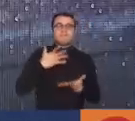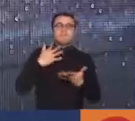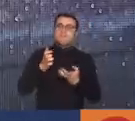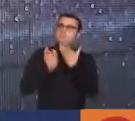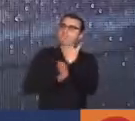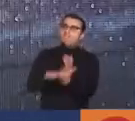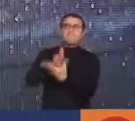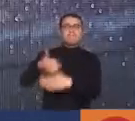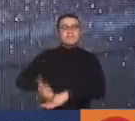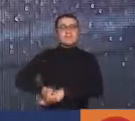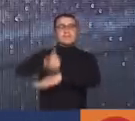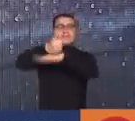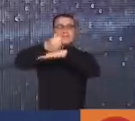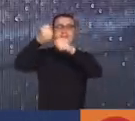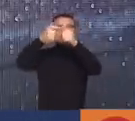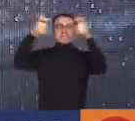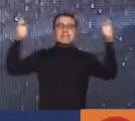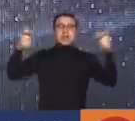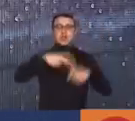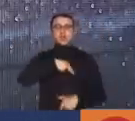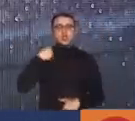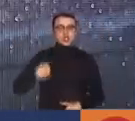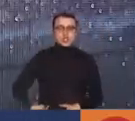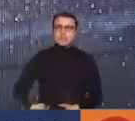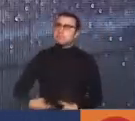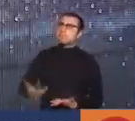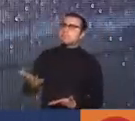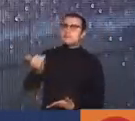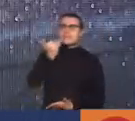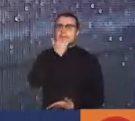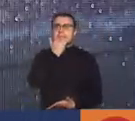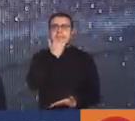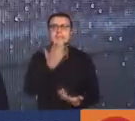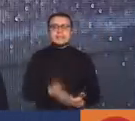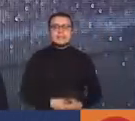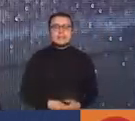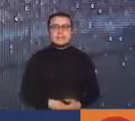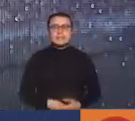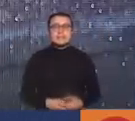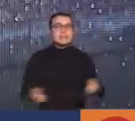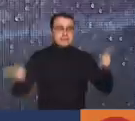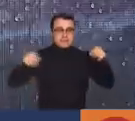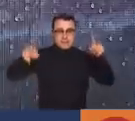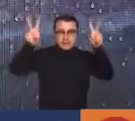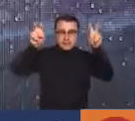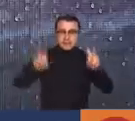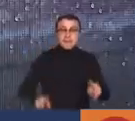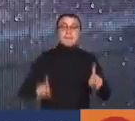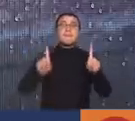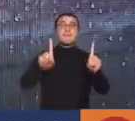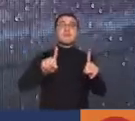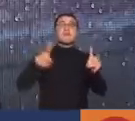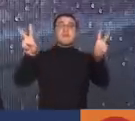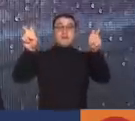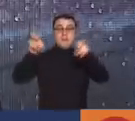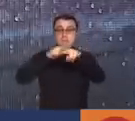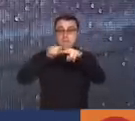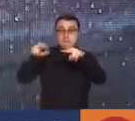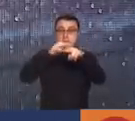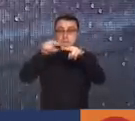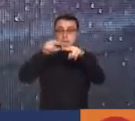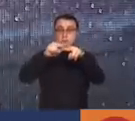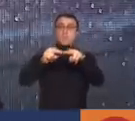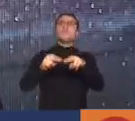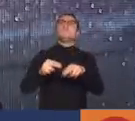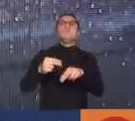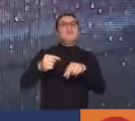Estado chino sobre qué pasa. Y obviamente sobre otros temas, pero el tema metro es uno